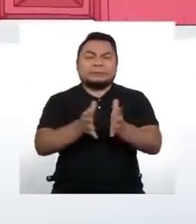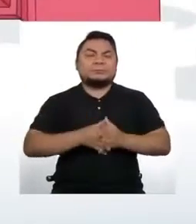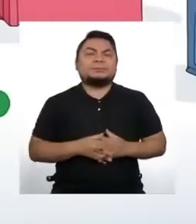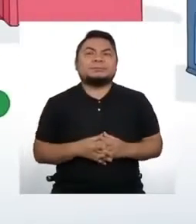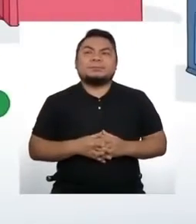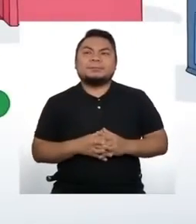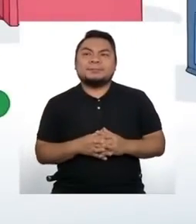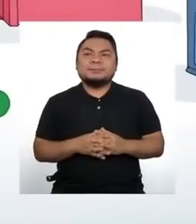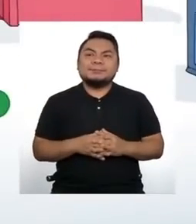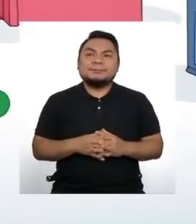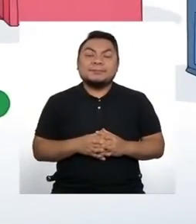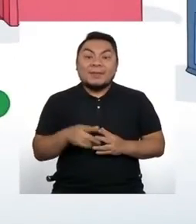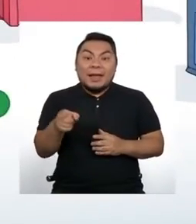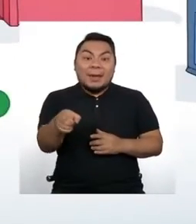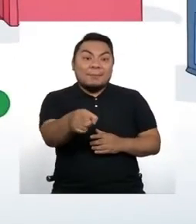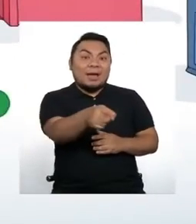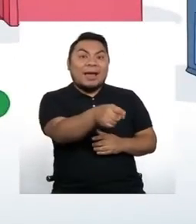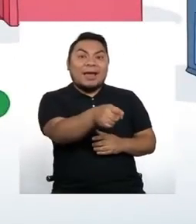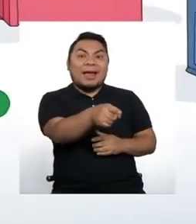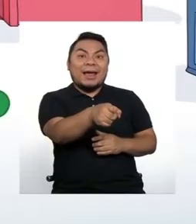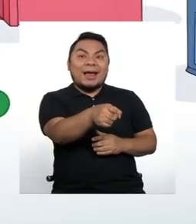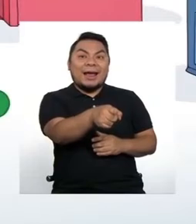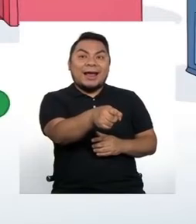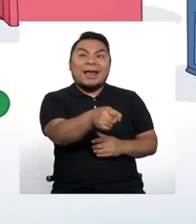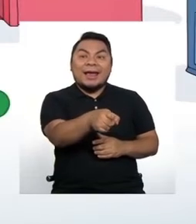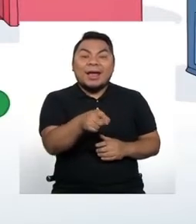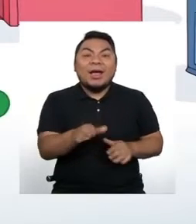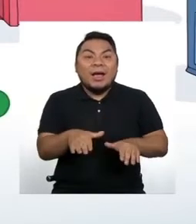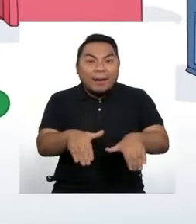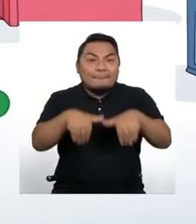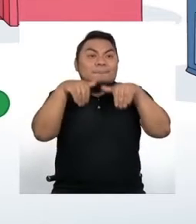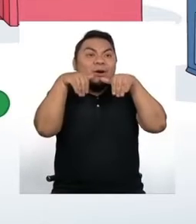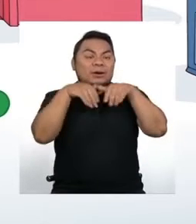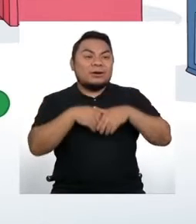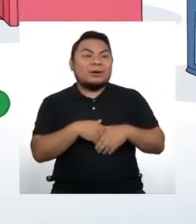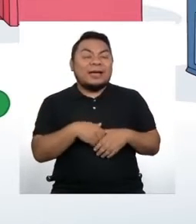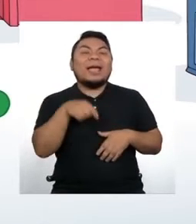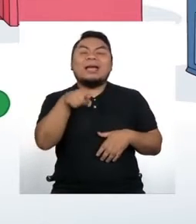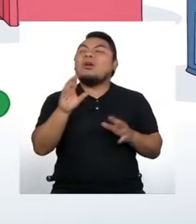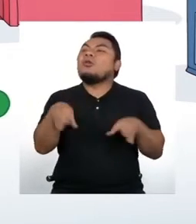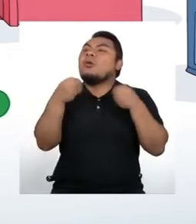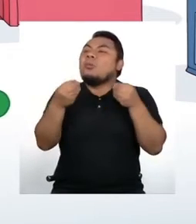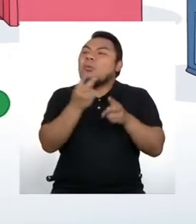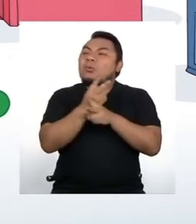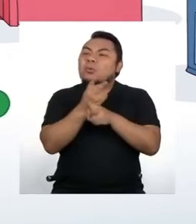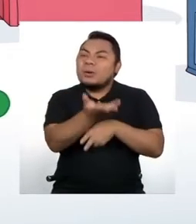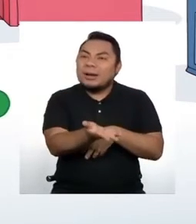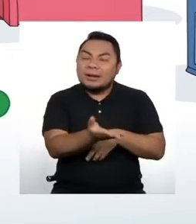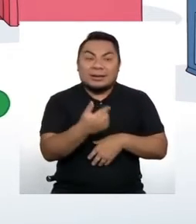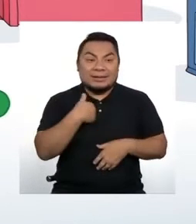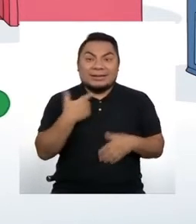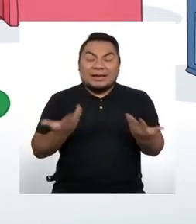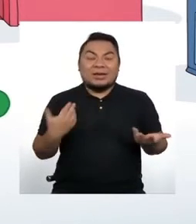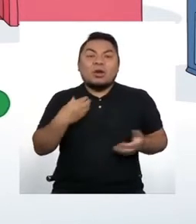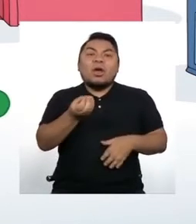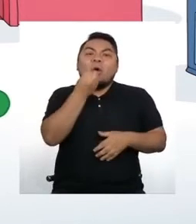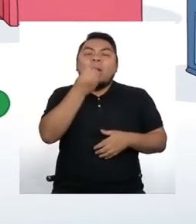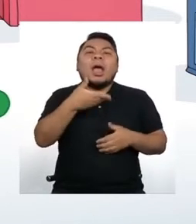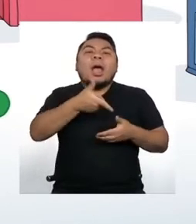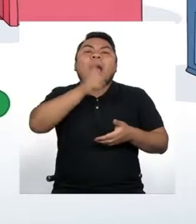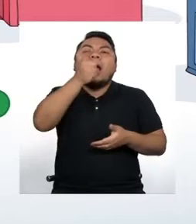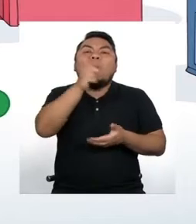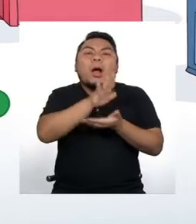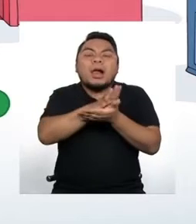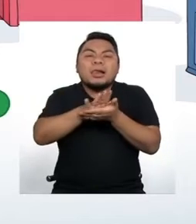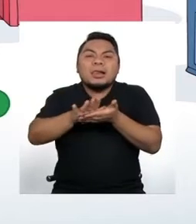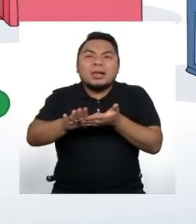se coloque detrás de tu niña o niño. Y dirija su mano para colocar las pelotas. Enseguida, señalando